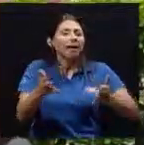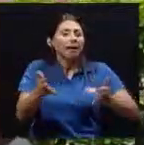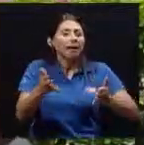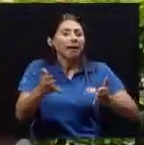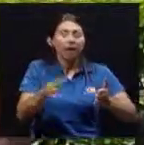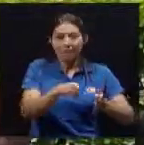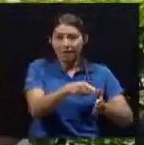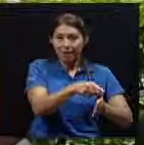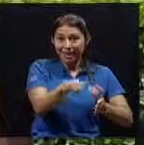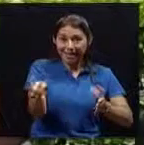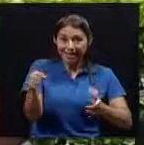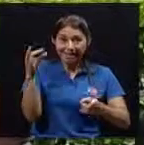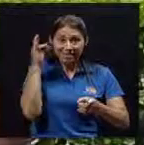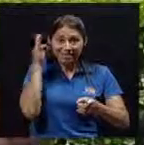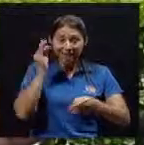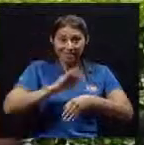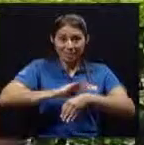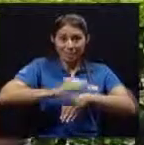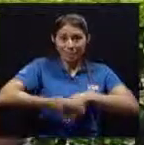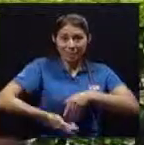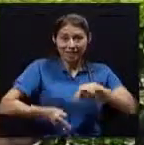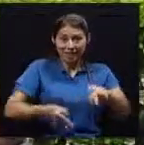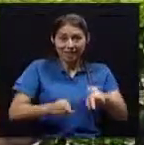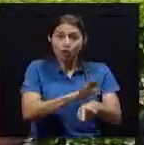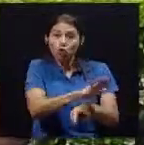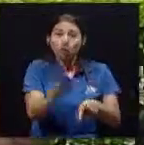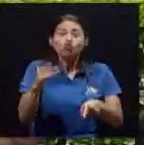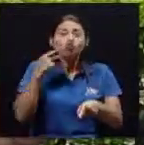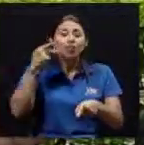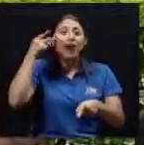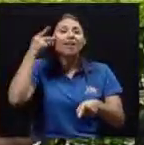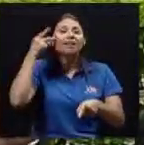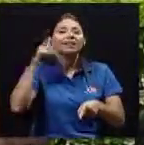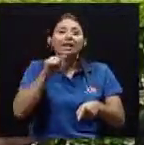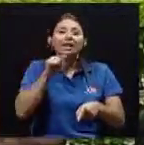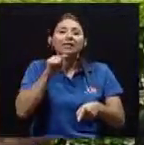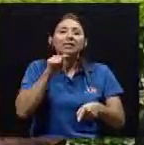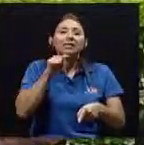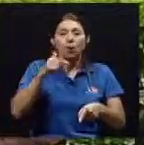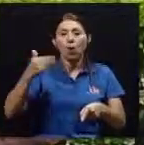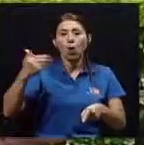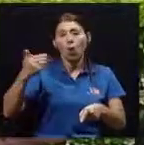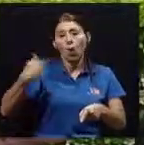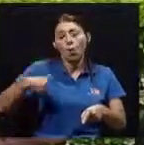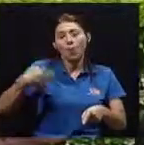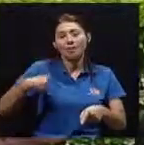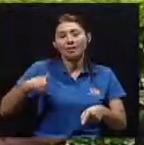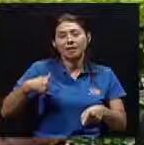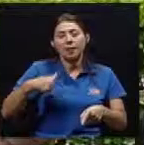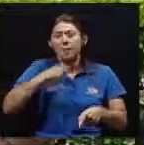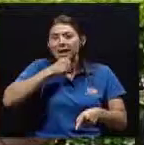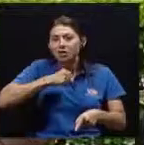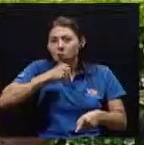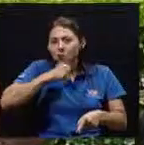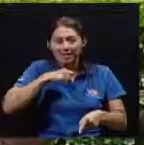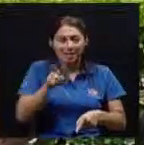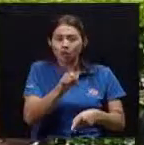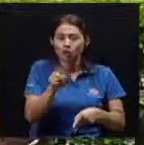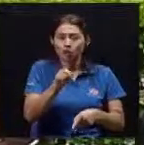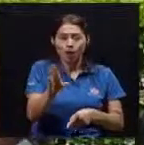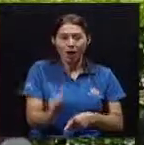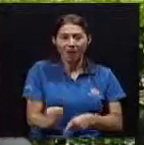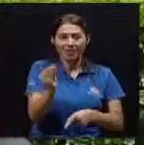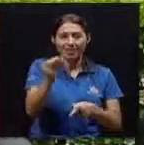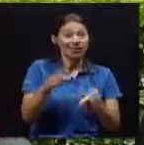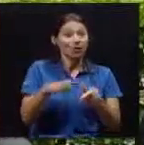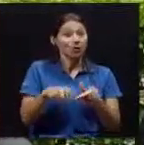esas chicas que quedan embarazadas son hombres mayores, no son adolescentes. Sí. ¿Verdad? Entonces también tenemos un